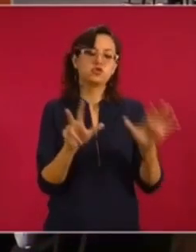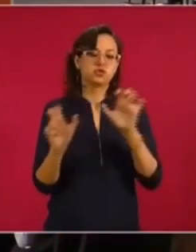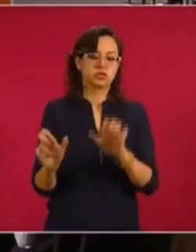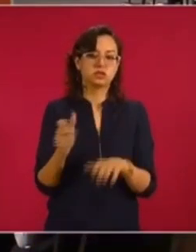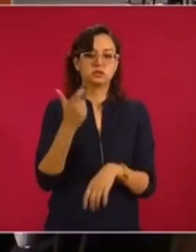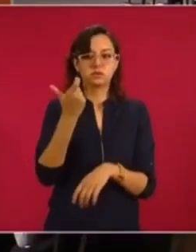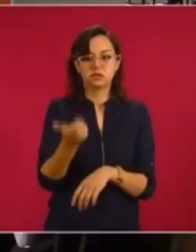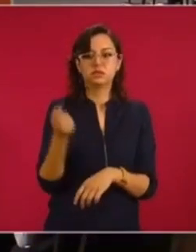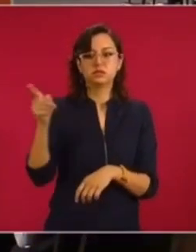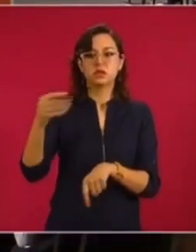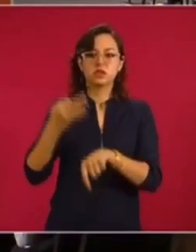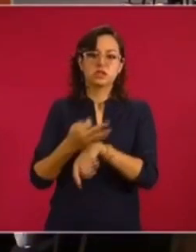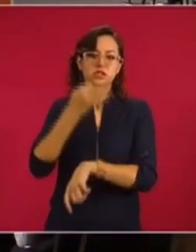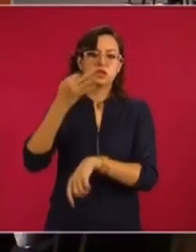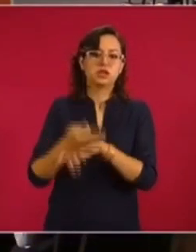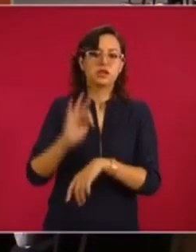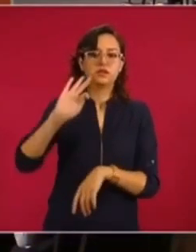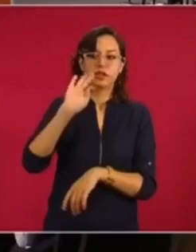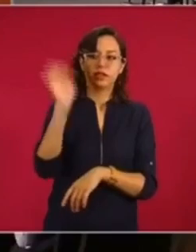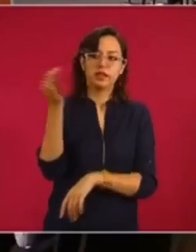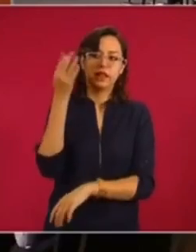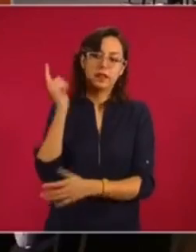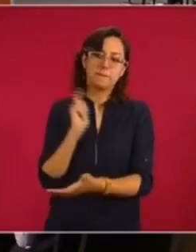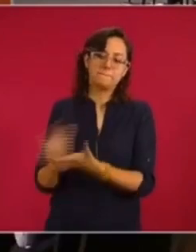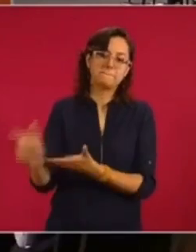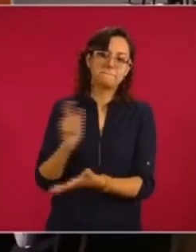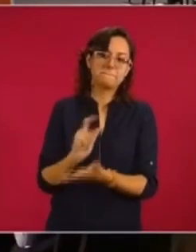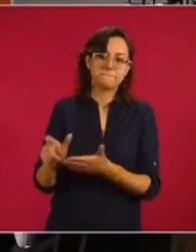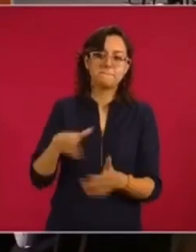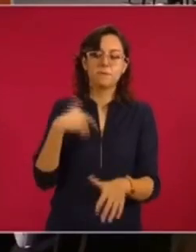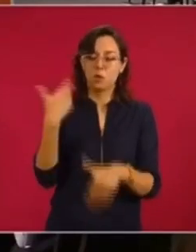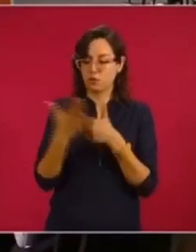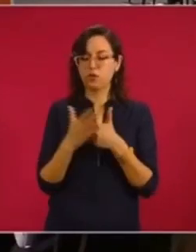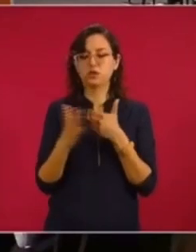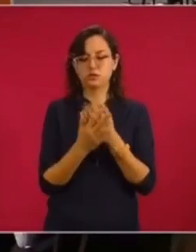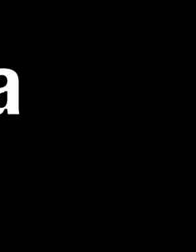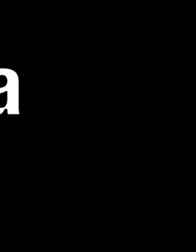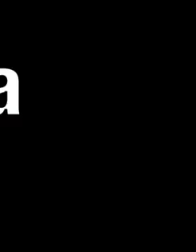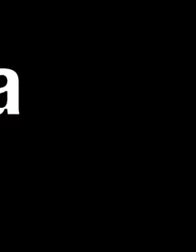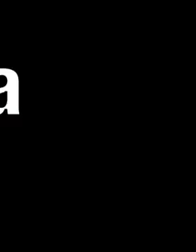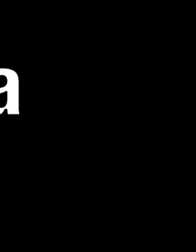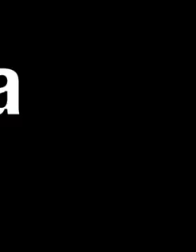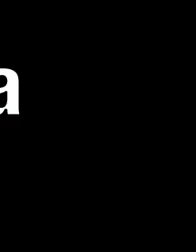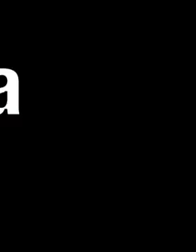cuenta de la Tesorería de la Federación que se dará a conocer próximamente.